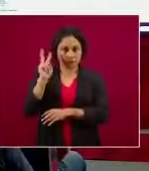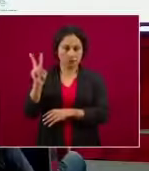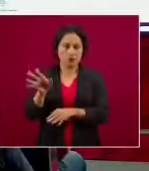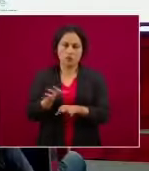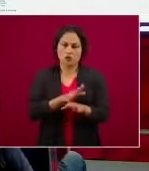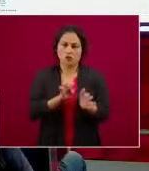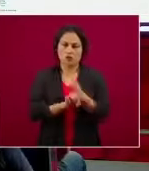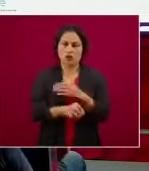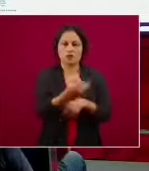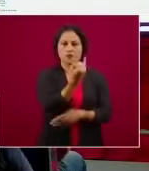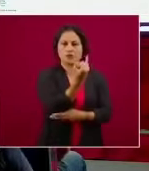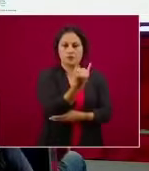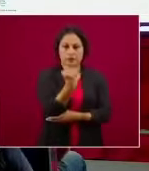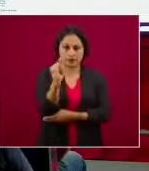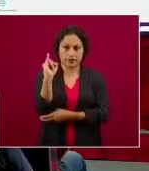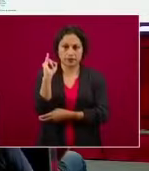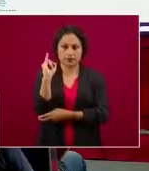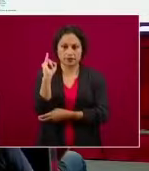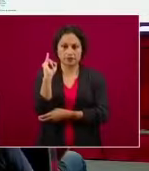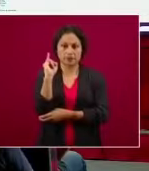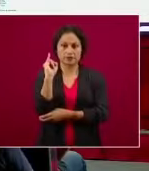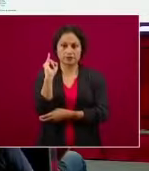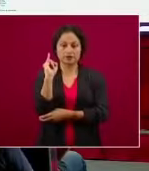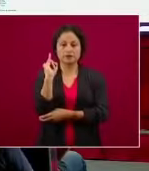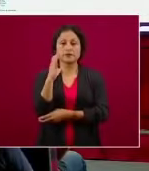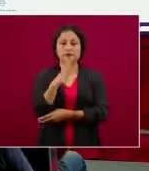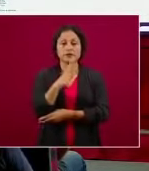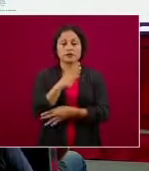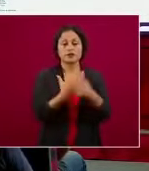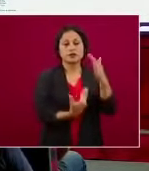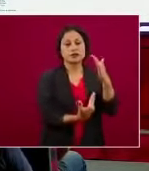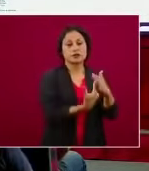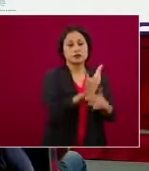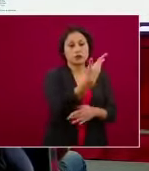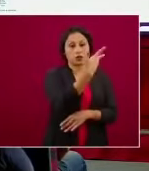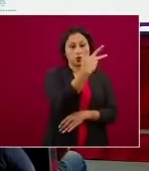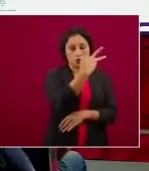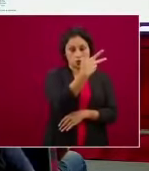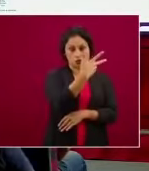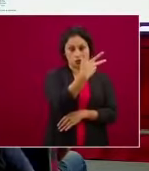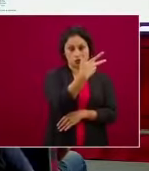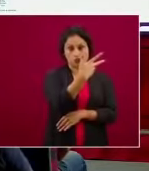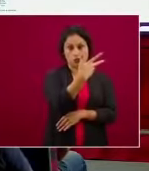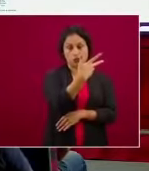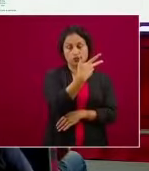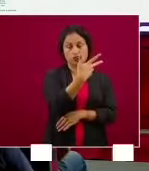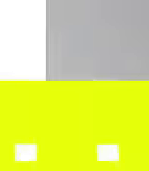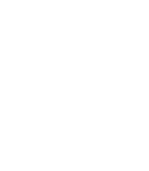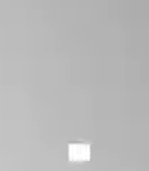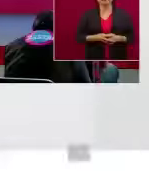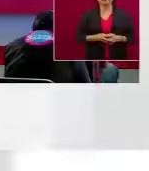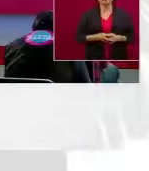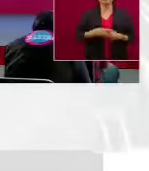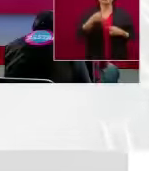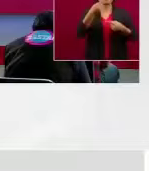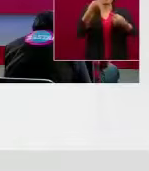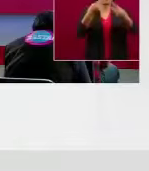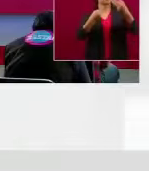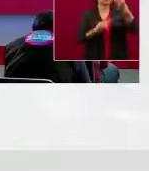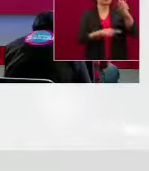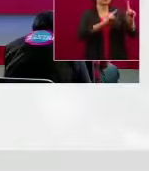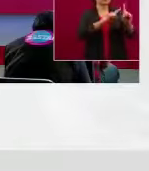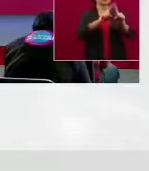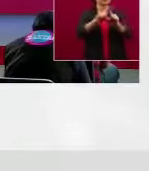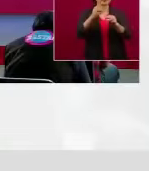2020-2021 al considerar que en la entidad no existen las condiciones para realizar clases por medios electrónicos. Nosotros